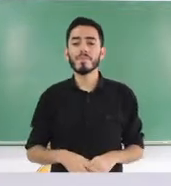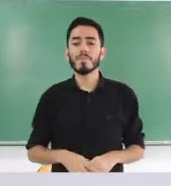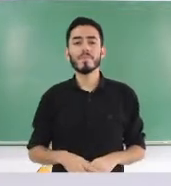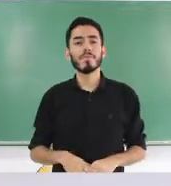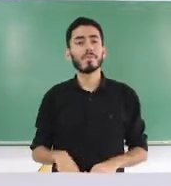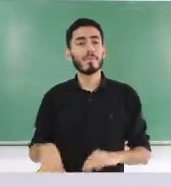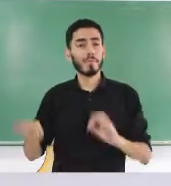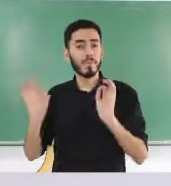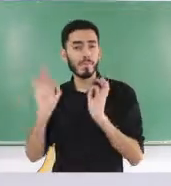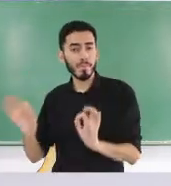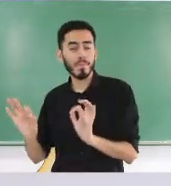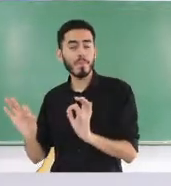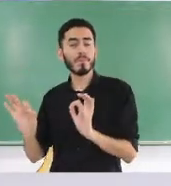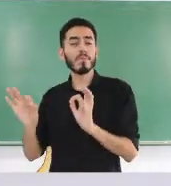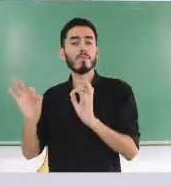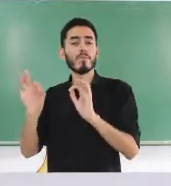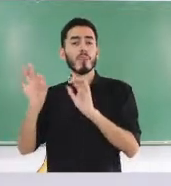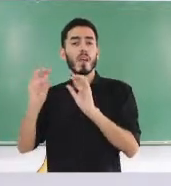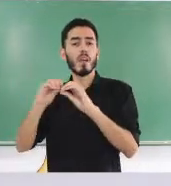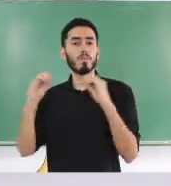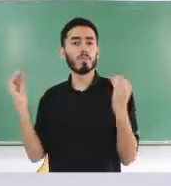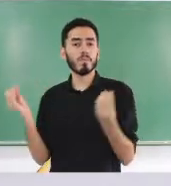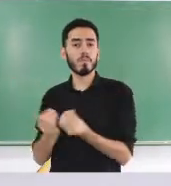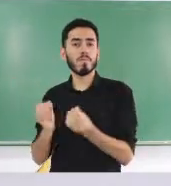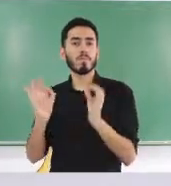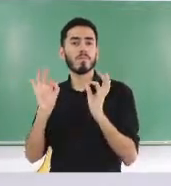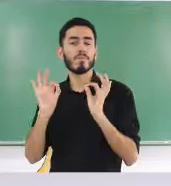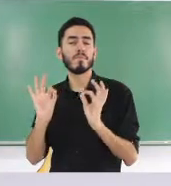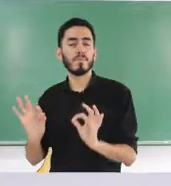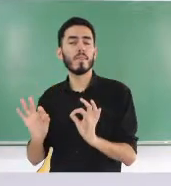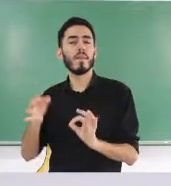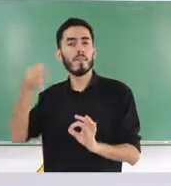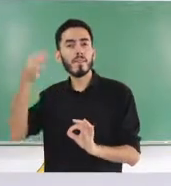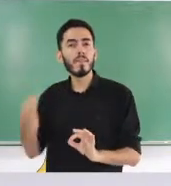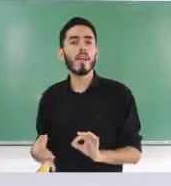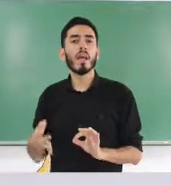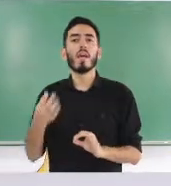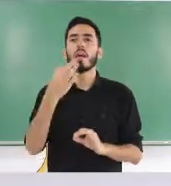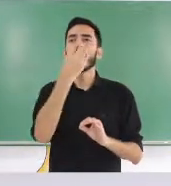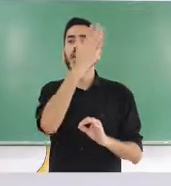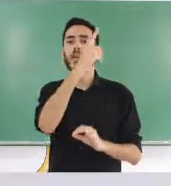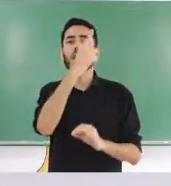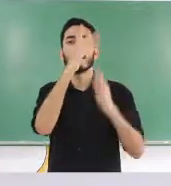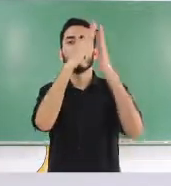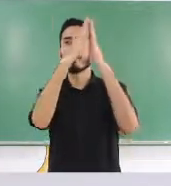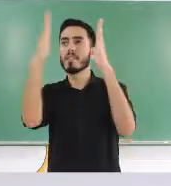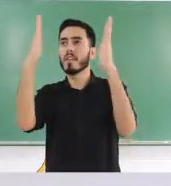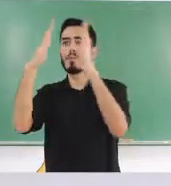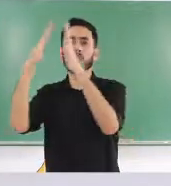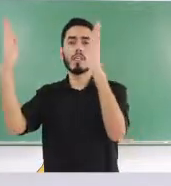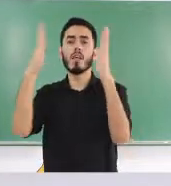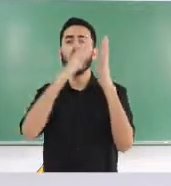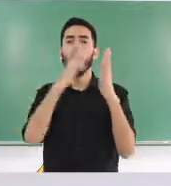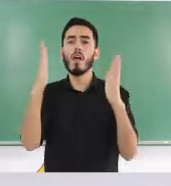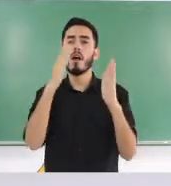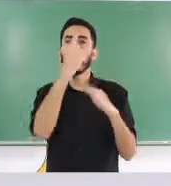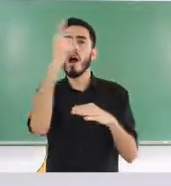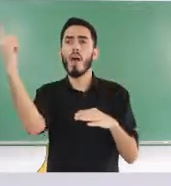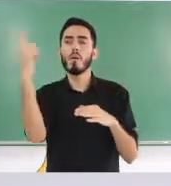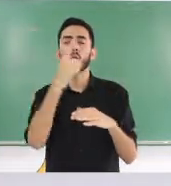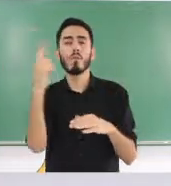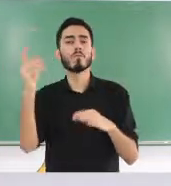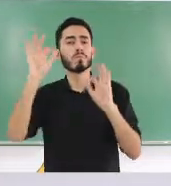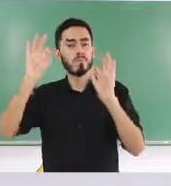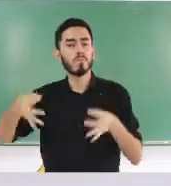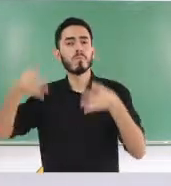obtenemos la medida de cada uno de los segmentos determinados por